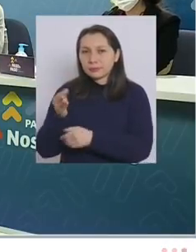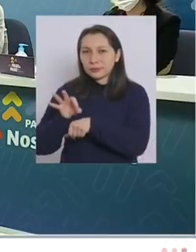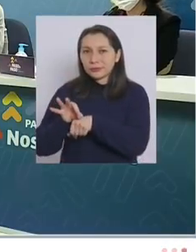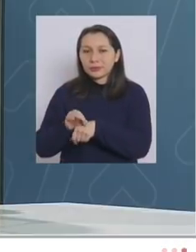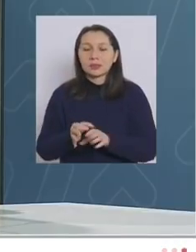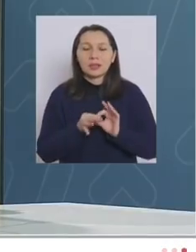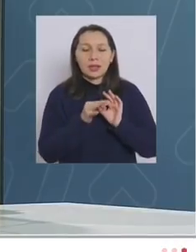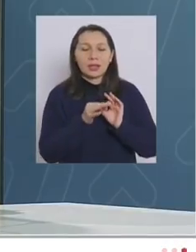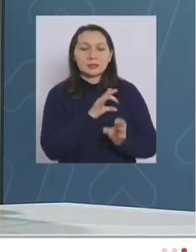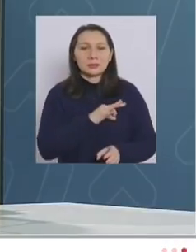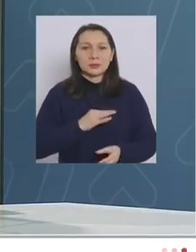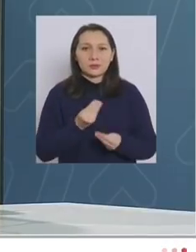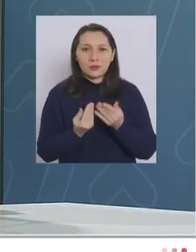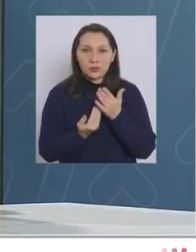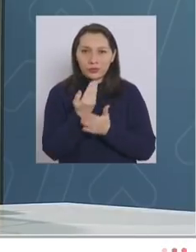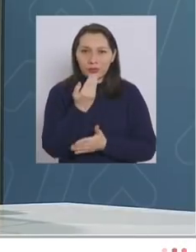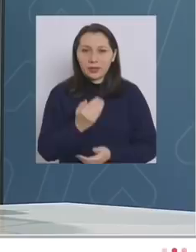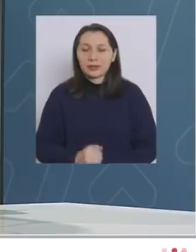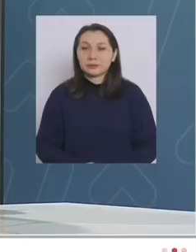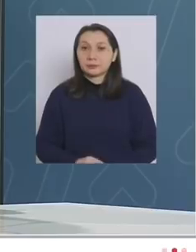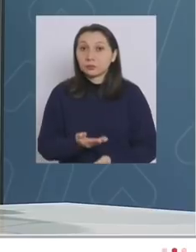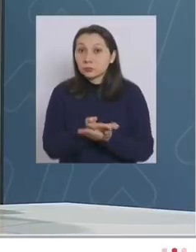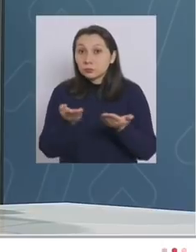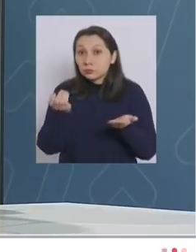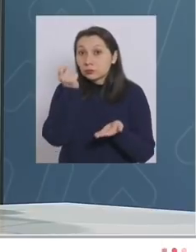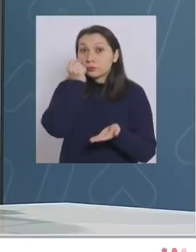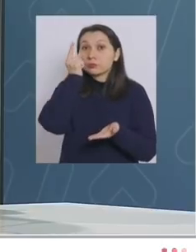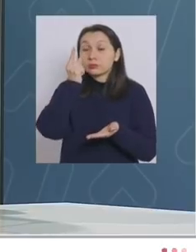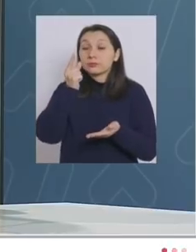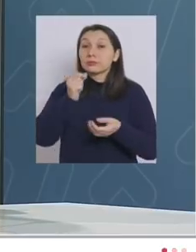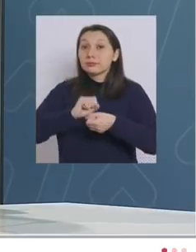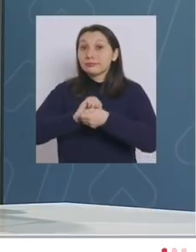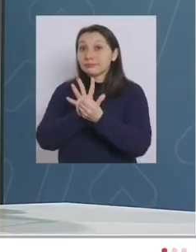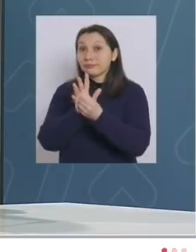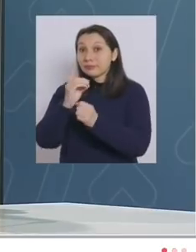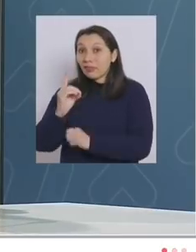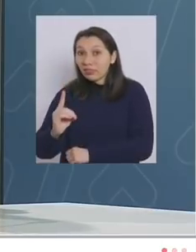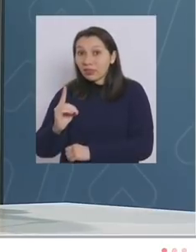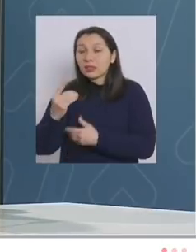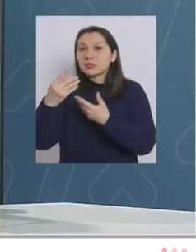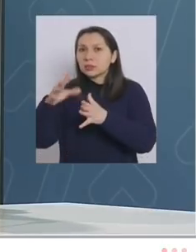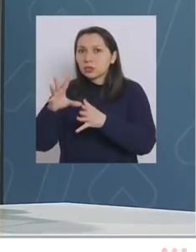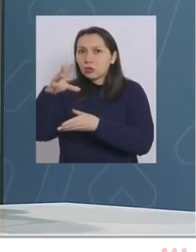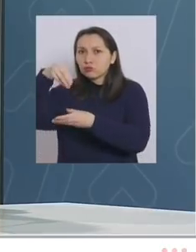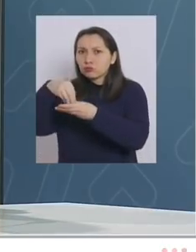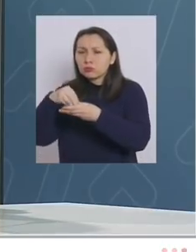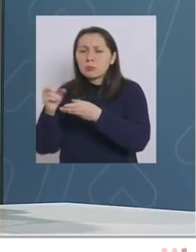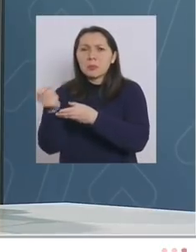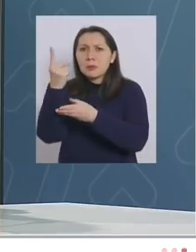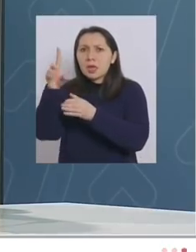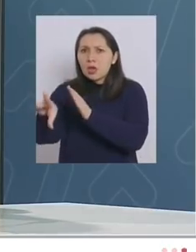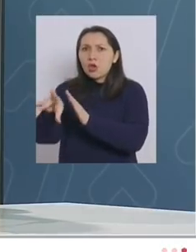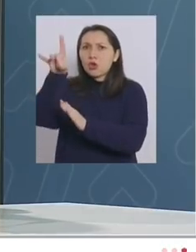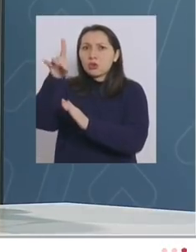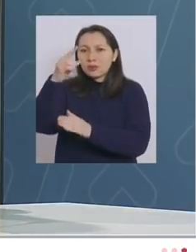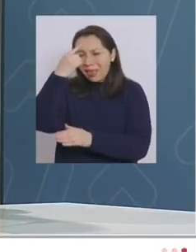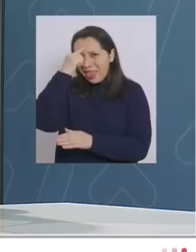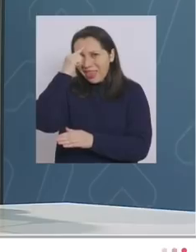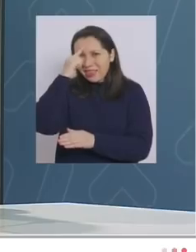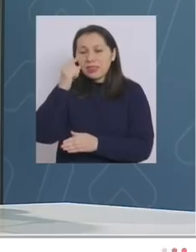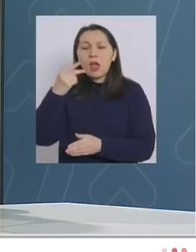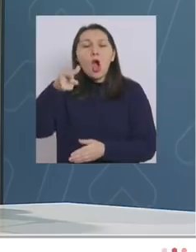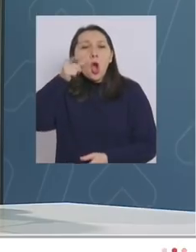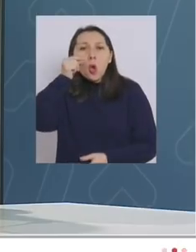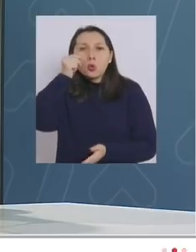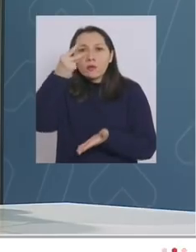Gracias, ministro. Buenos días. Como ustedes saben, la variante Delta fue documentada por primera vez en India en octubre del